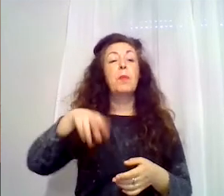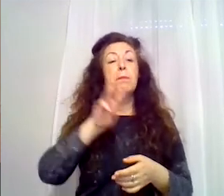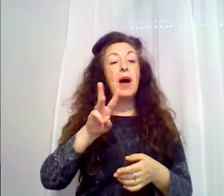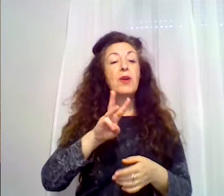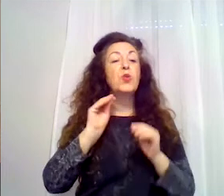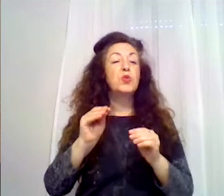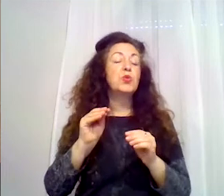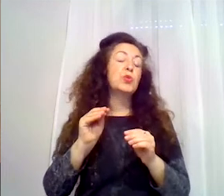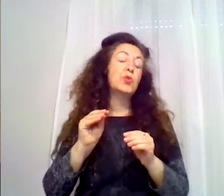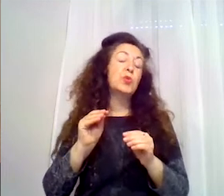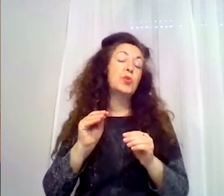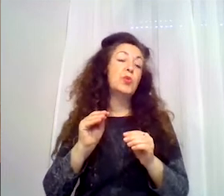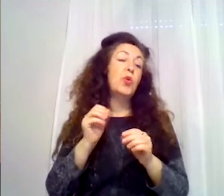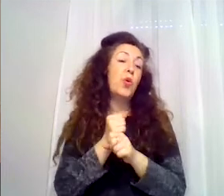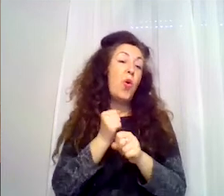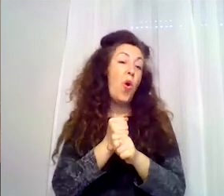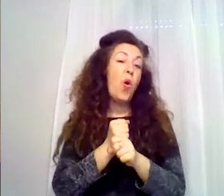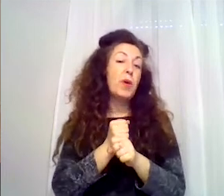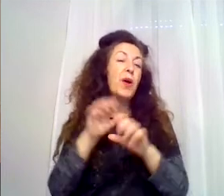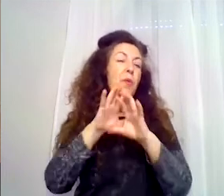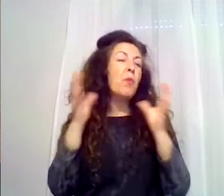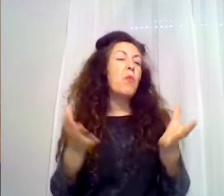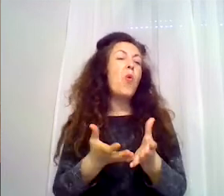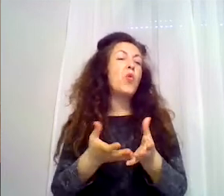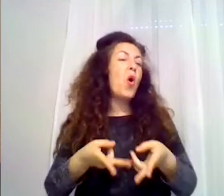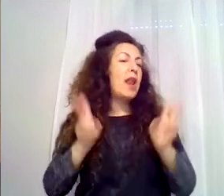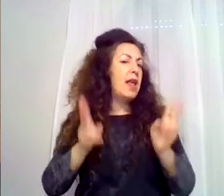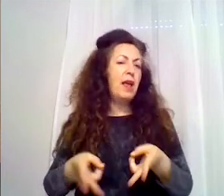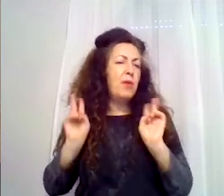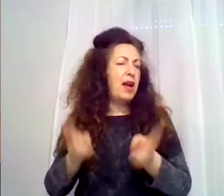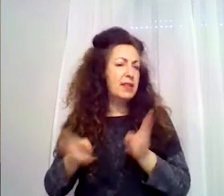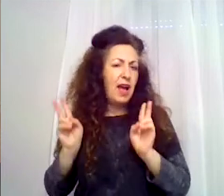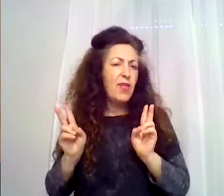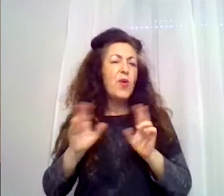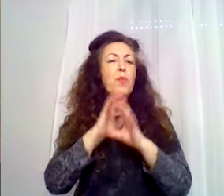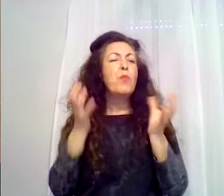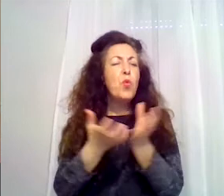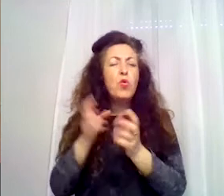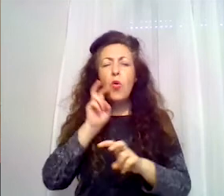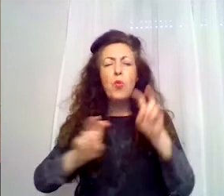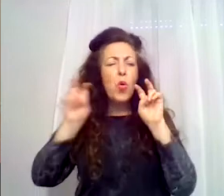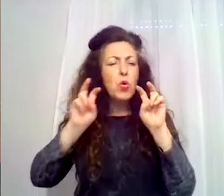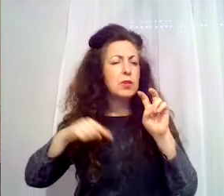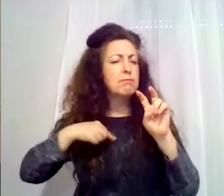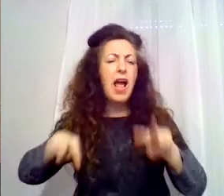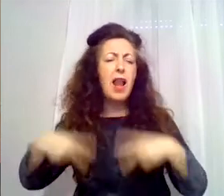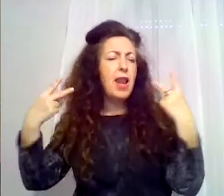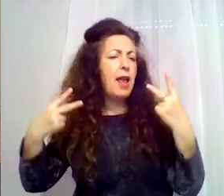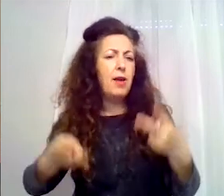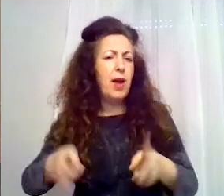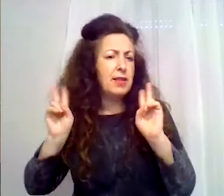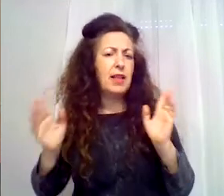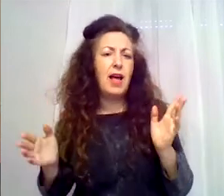evidente que el escritor que escribe siente mucho más placer en describir la belleza